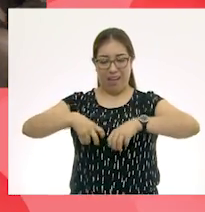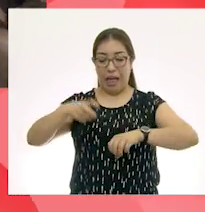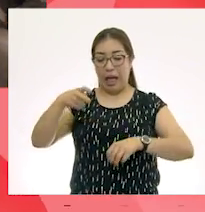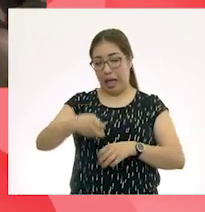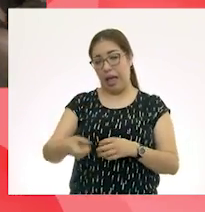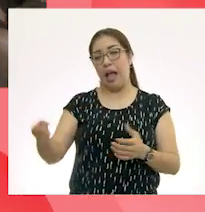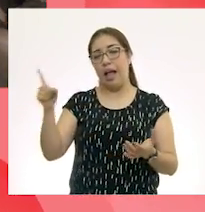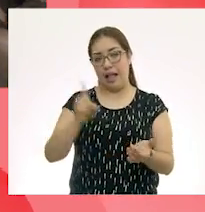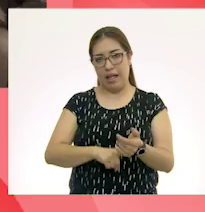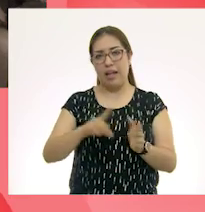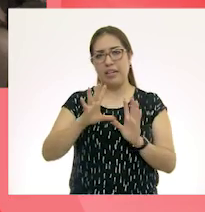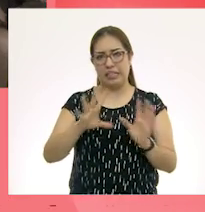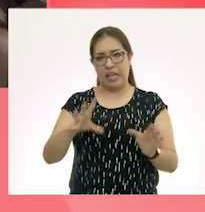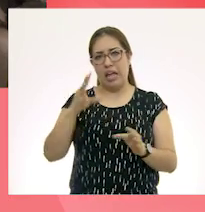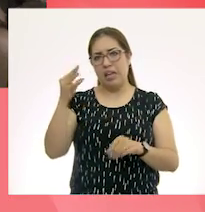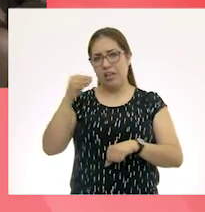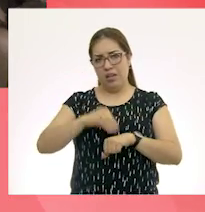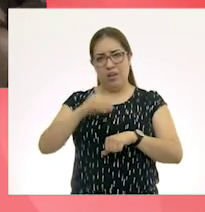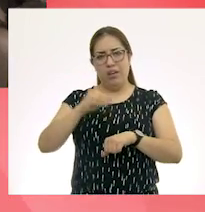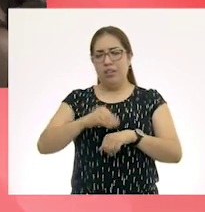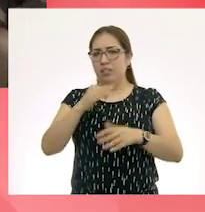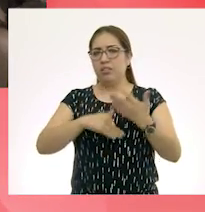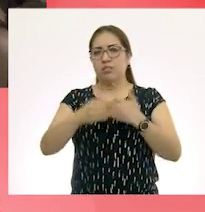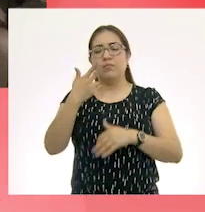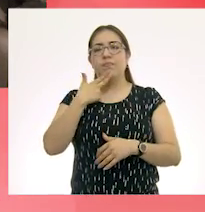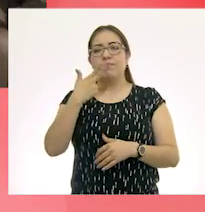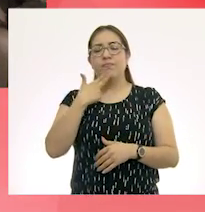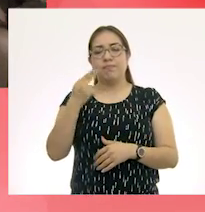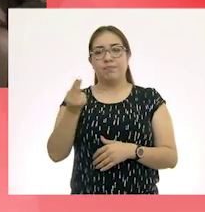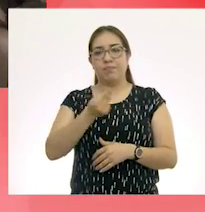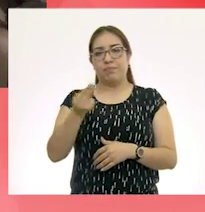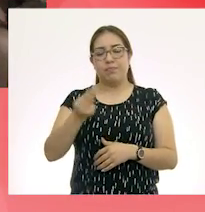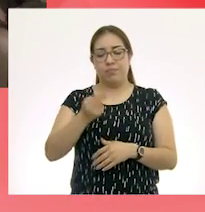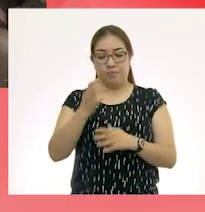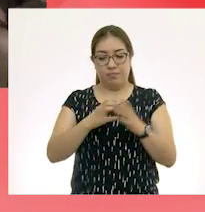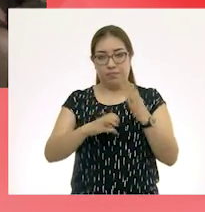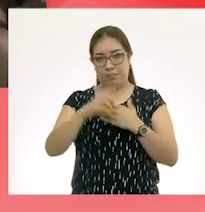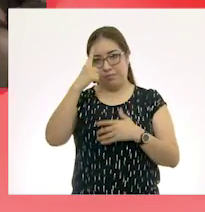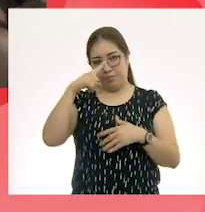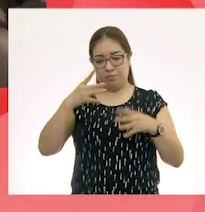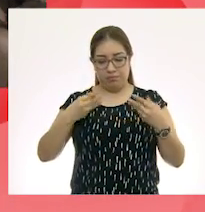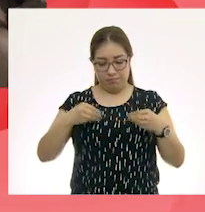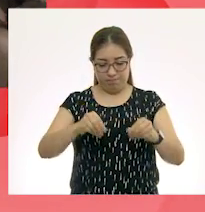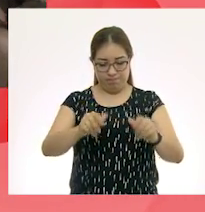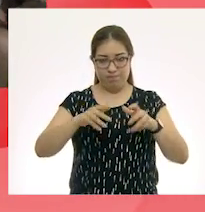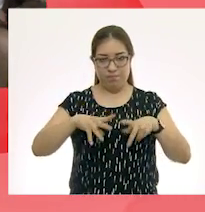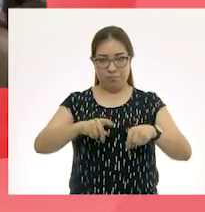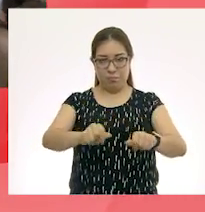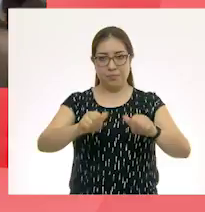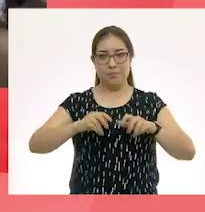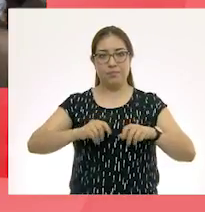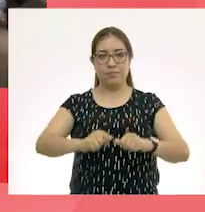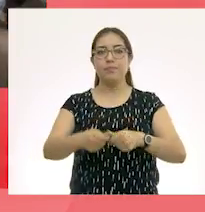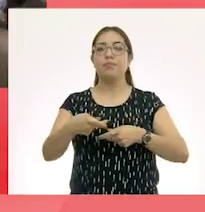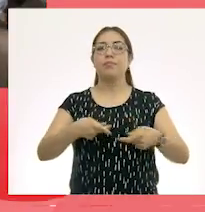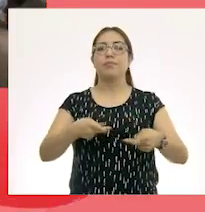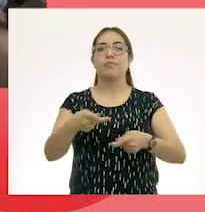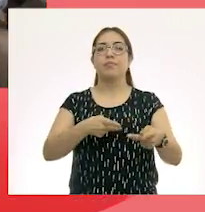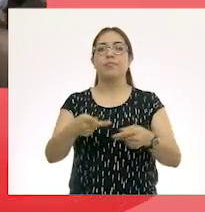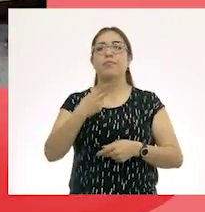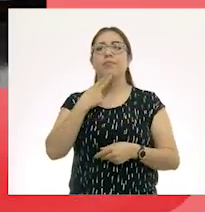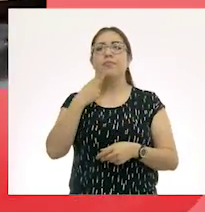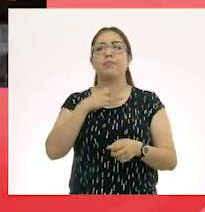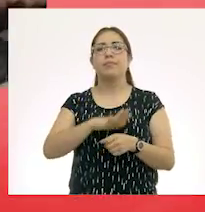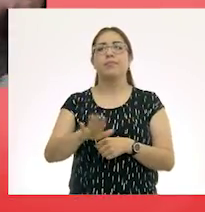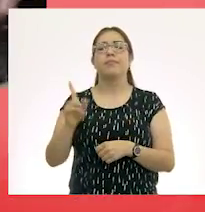los ingredientes que se necesitan para que queden buenos al preparar la masa. Claro. Que es se